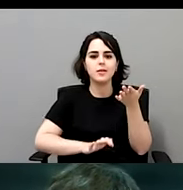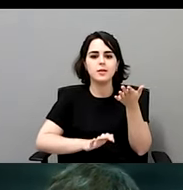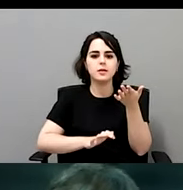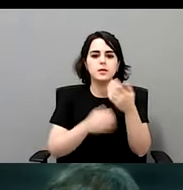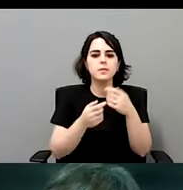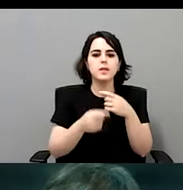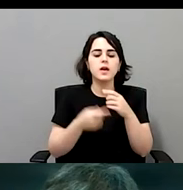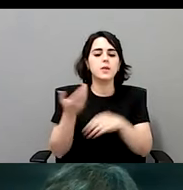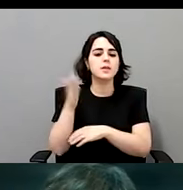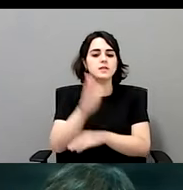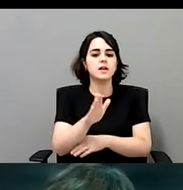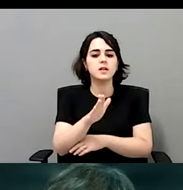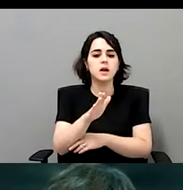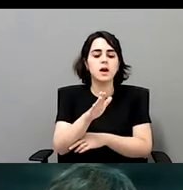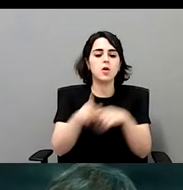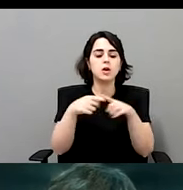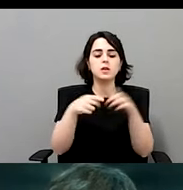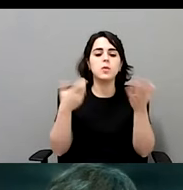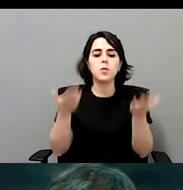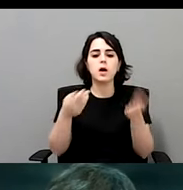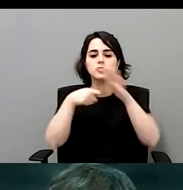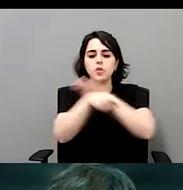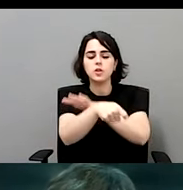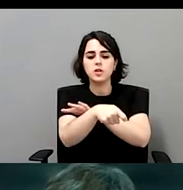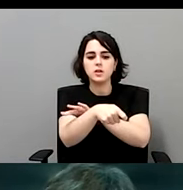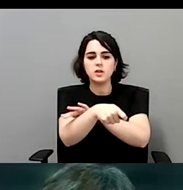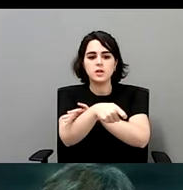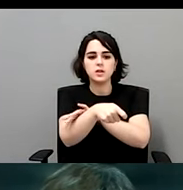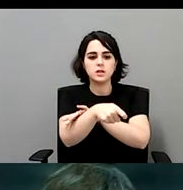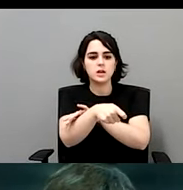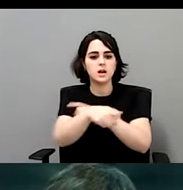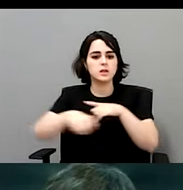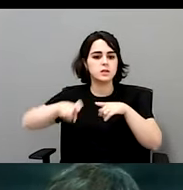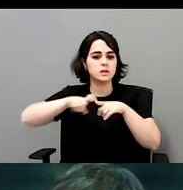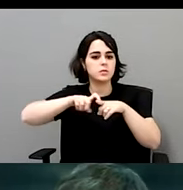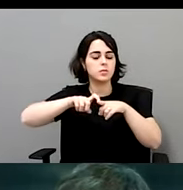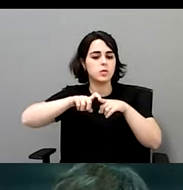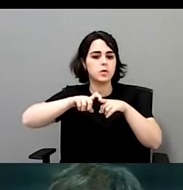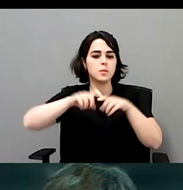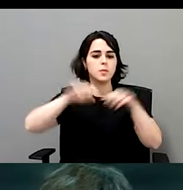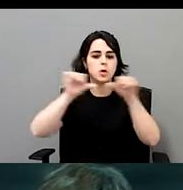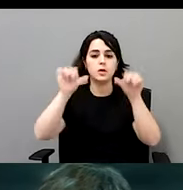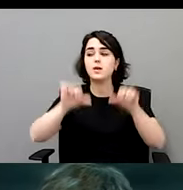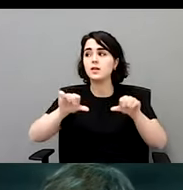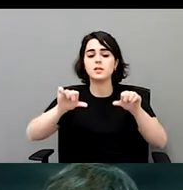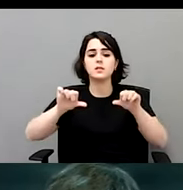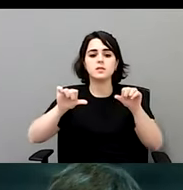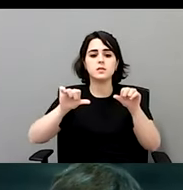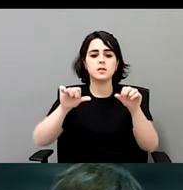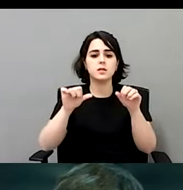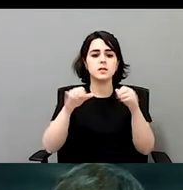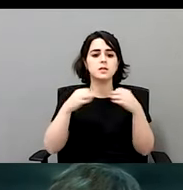pues, este tipo de modalidad es generalmente la de siempre. Un certificado de la cuenta